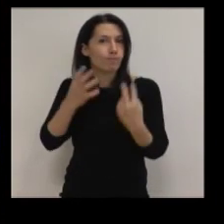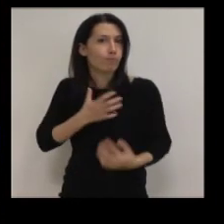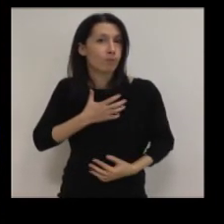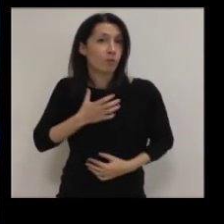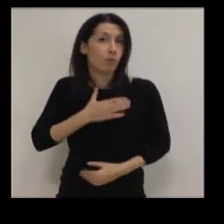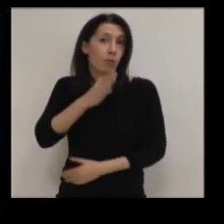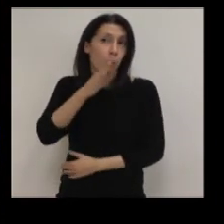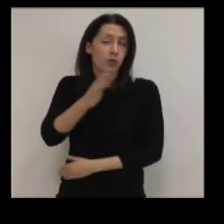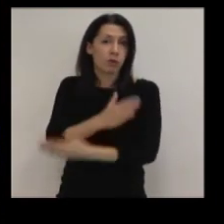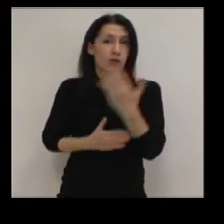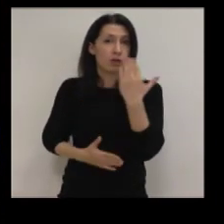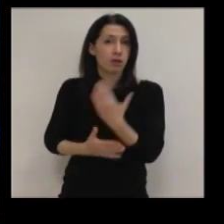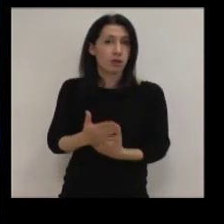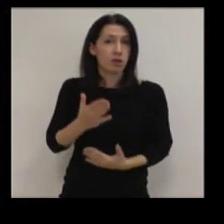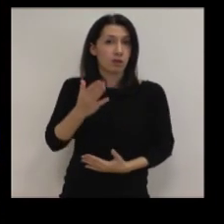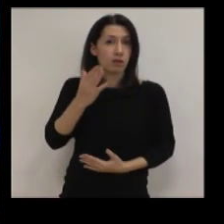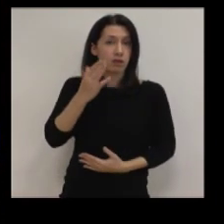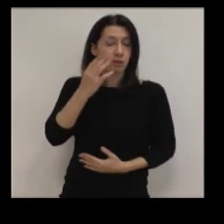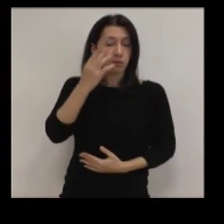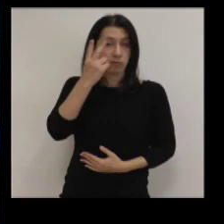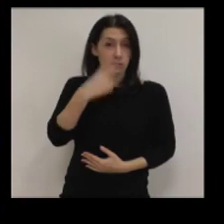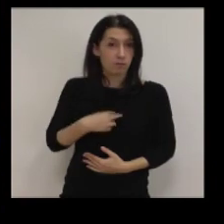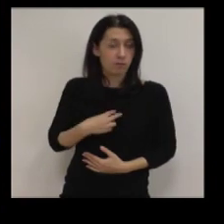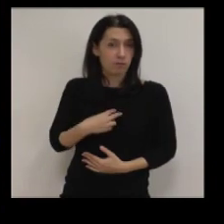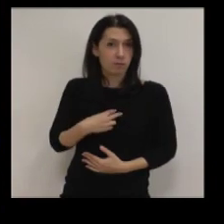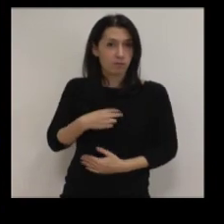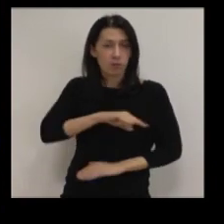discapacidad visual que no ha podido seguirlo en su integridad,